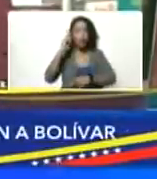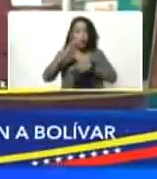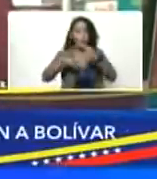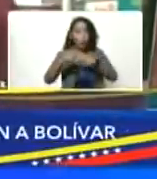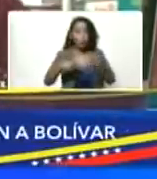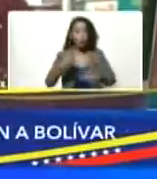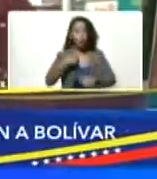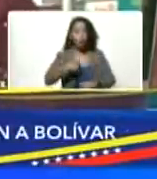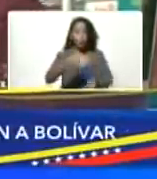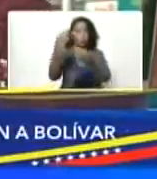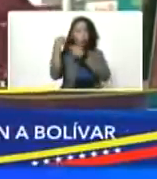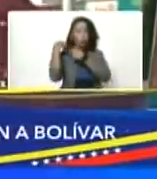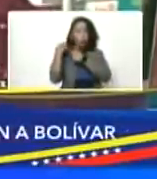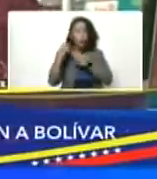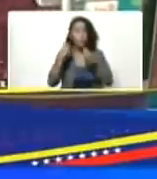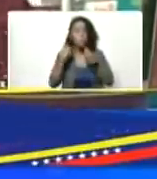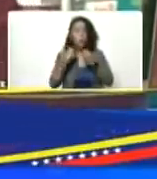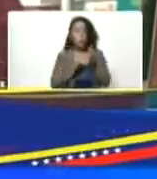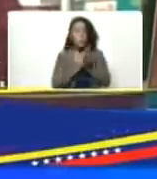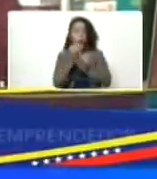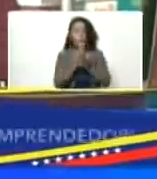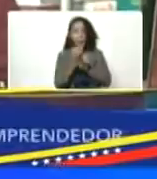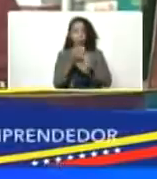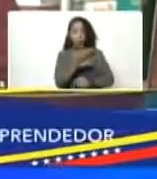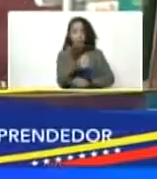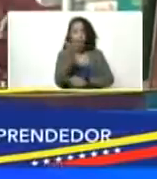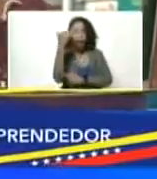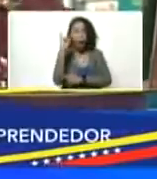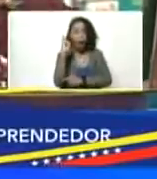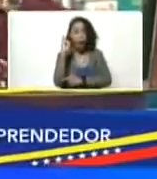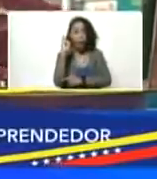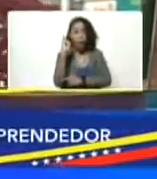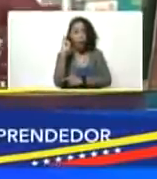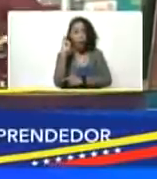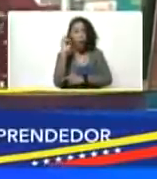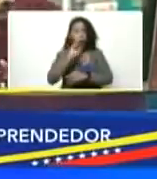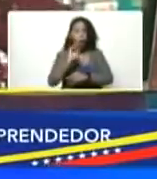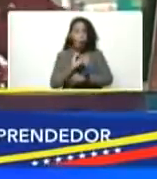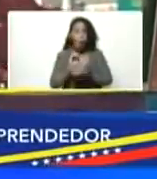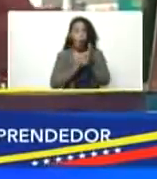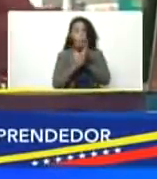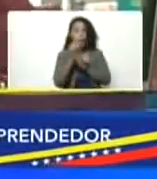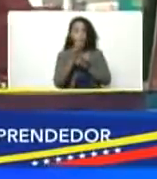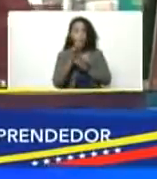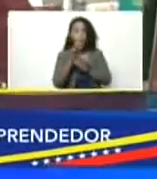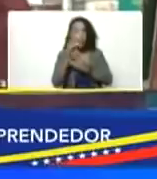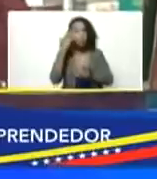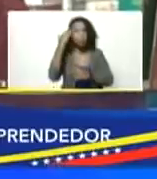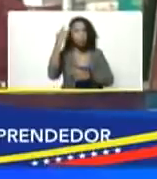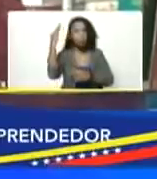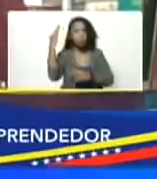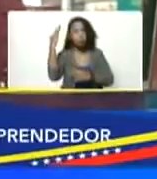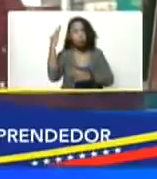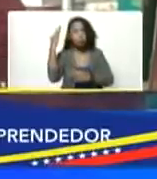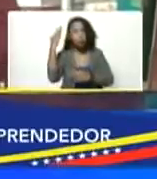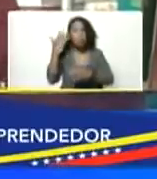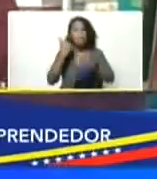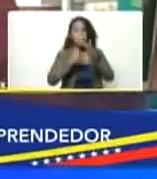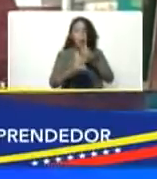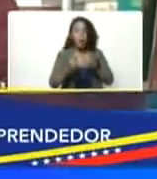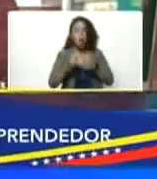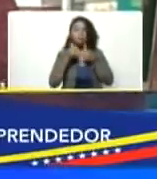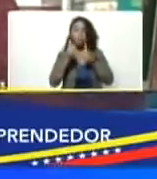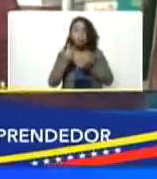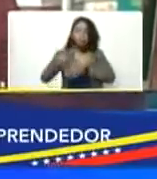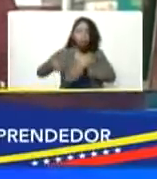presido para que los emprendimientos que ustedes tienen o los emprendimientos que están soñando vayan a buen